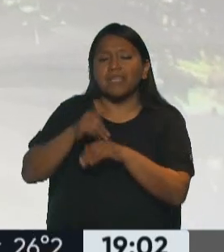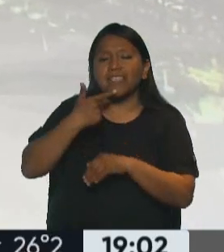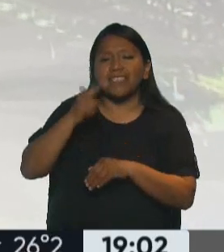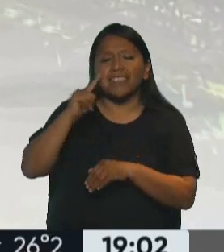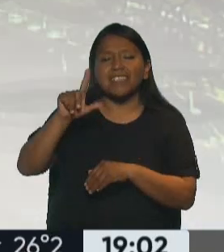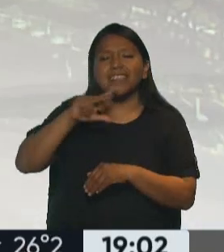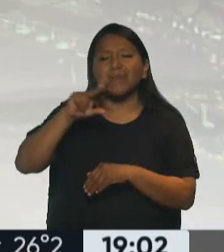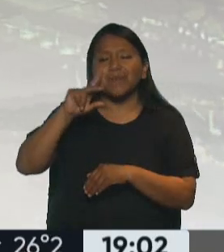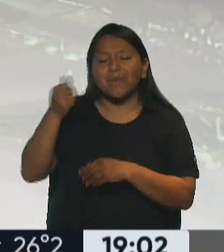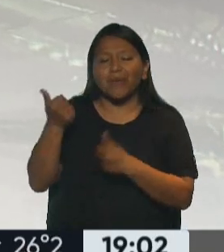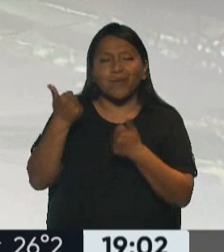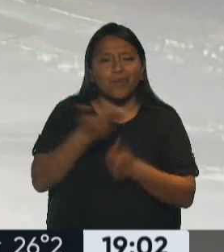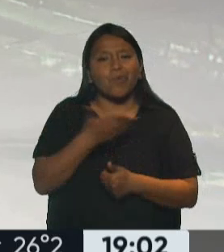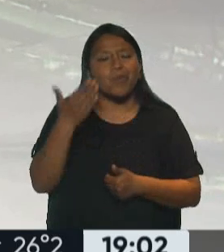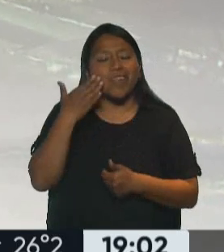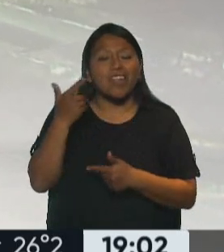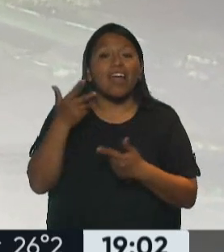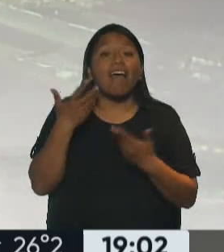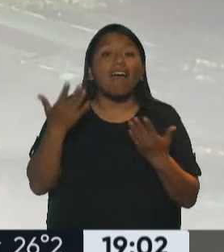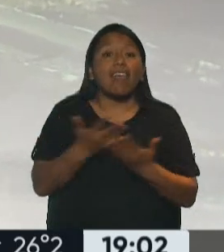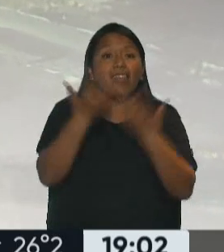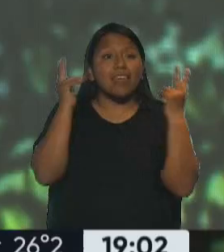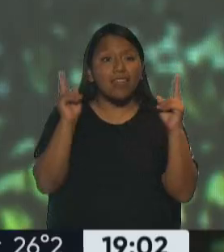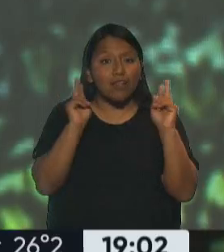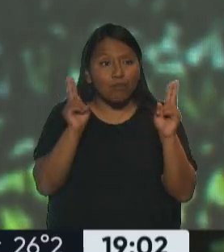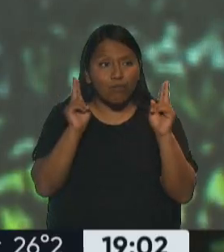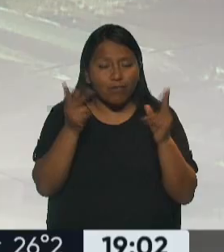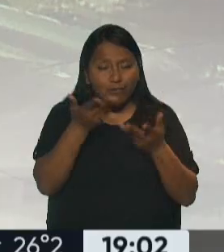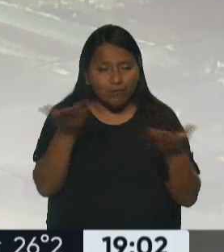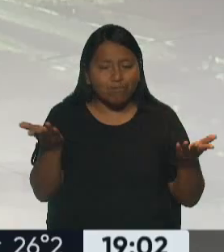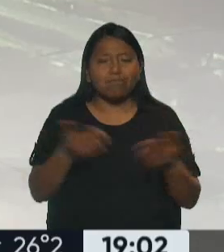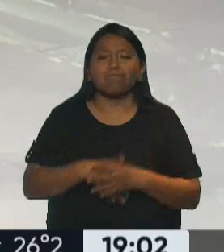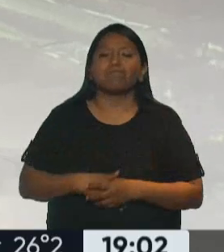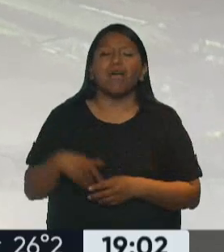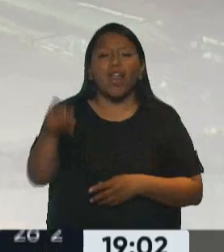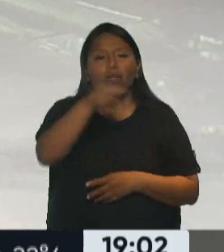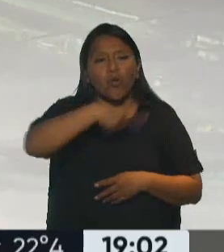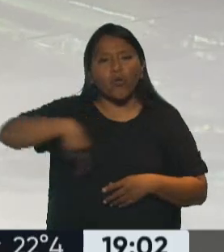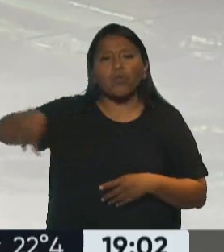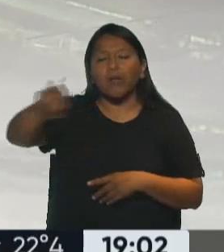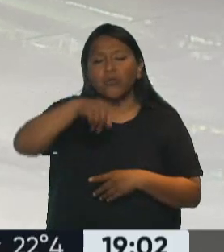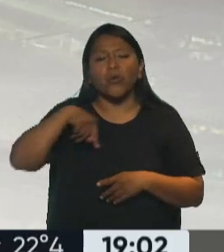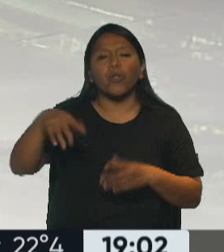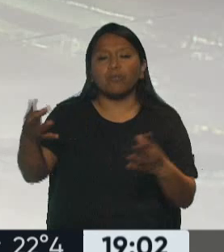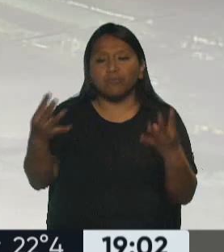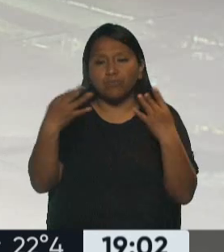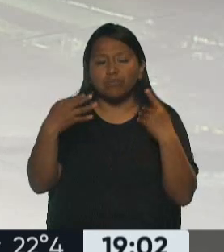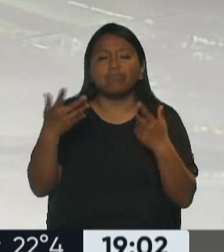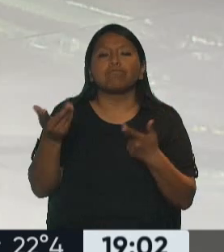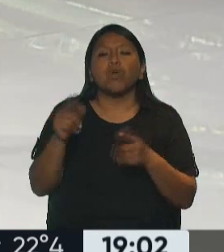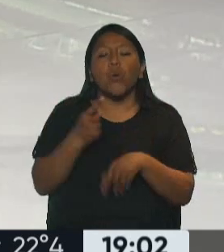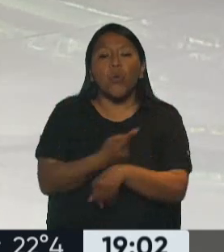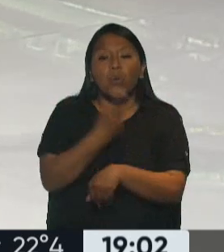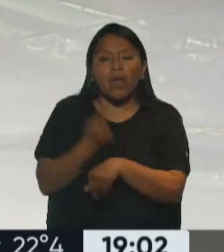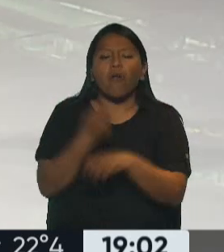Opa, ¿qué tal? Buenas tardes. Gracias, Marito. Feliz día del profesor, ¿eh? Para usted. No, para vos también. Sí, gracias. No, para usted. Bueno, y para todos y todos los que nos están mirando en casa, compartimos una hora